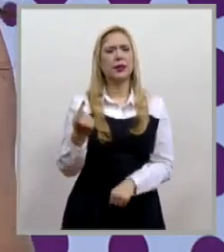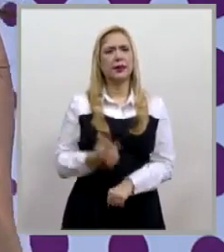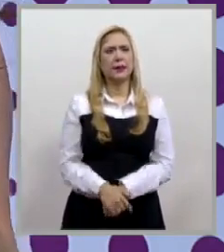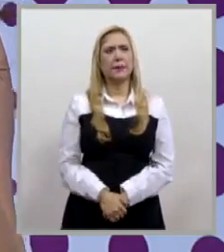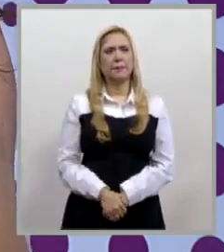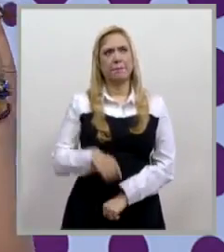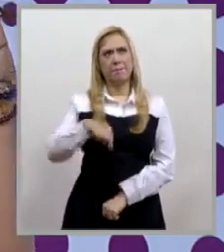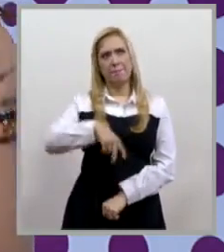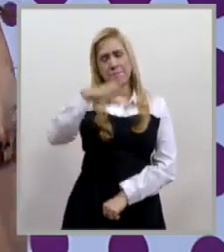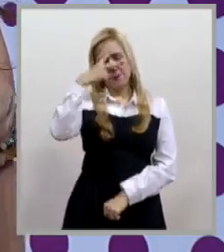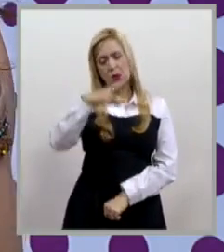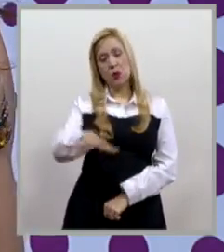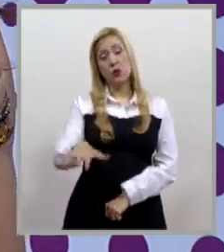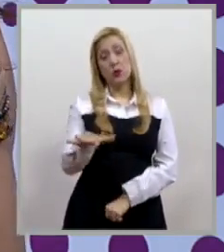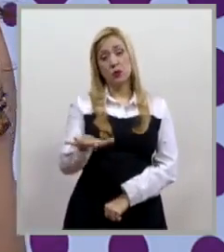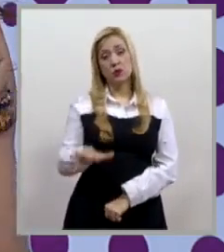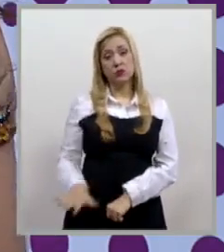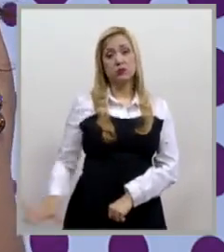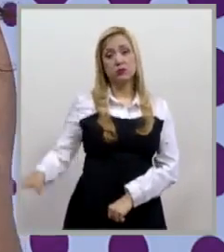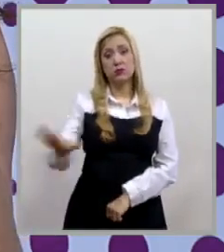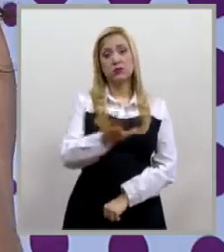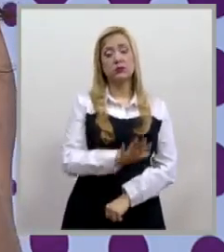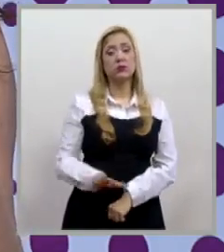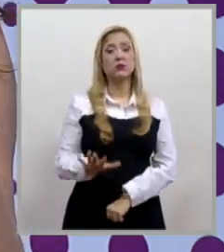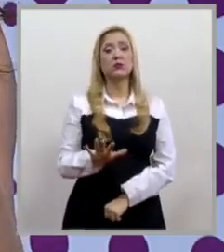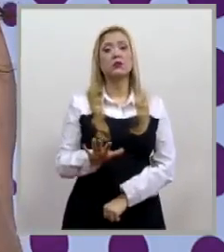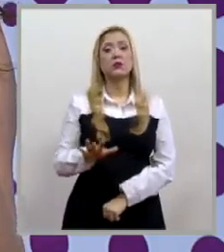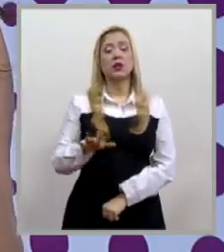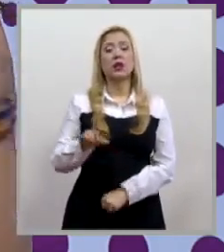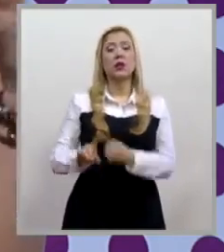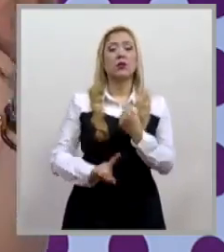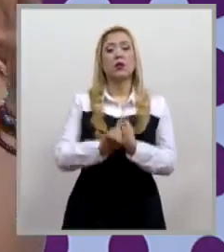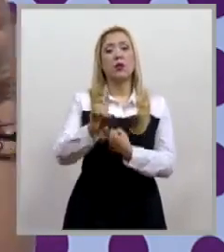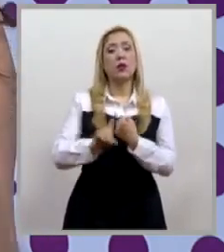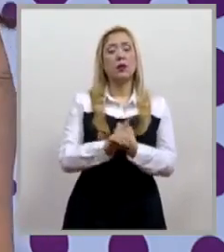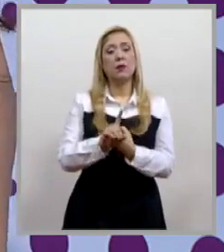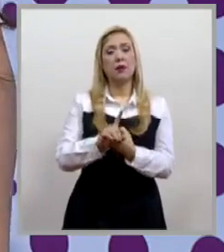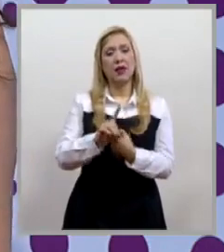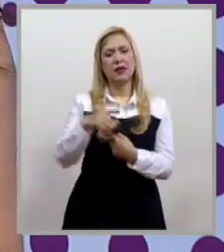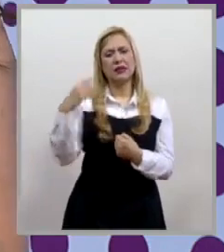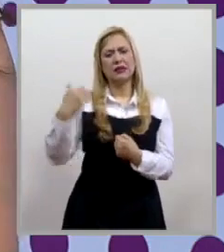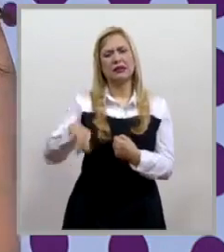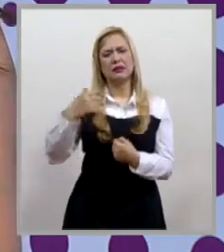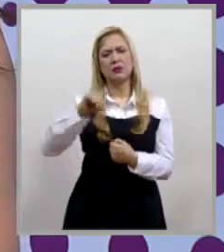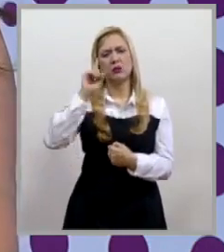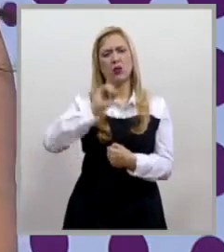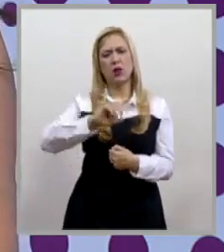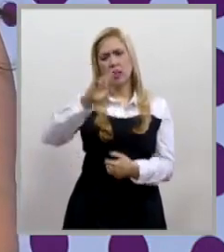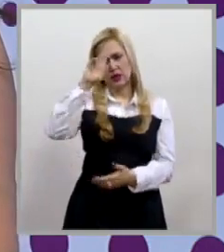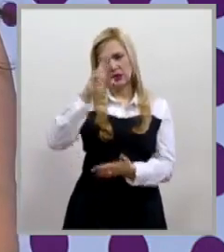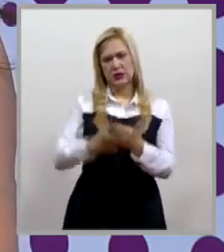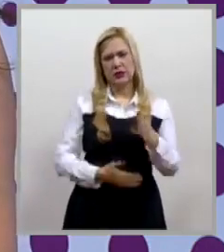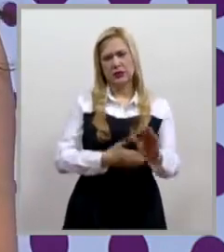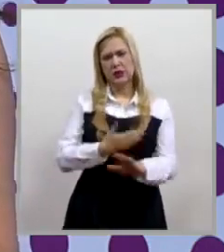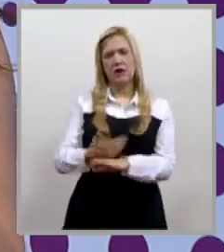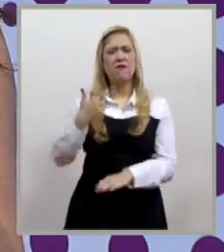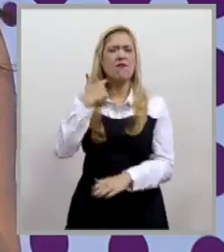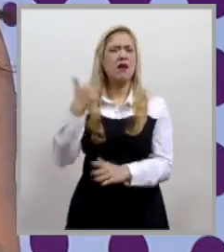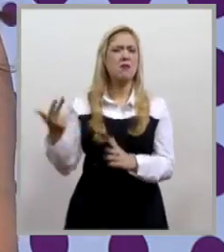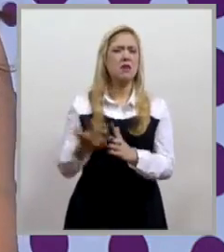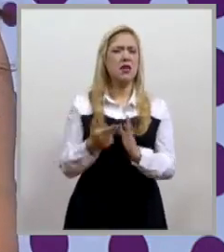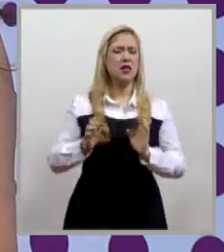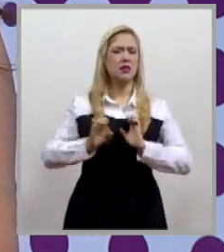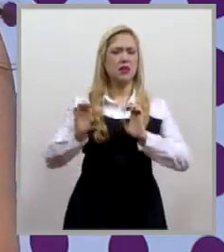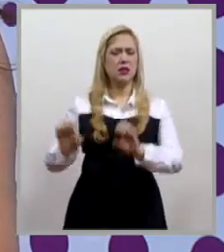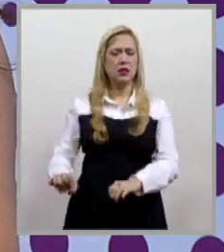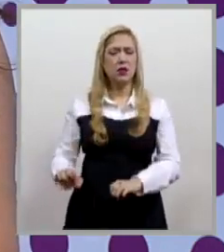histórica para México y para la región porque justamente aborda el extremo de la violencia contra las mujeres, que es el feminicidio, y es a partir